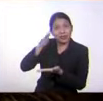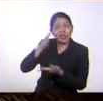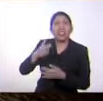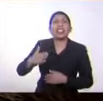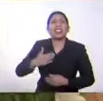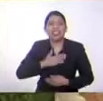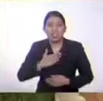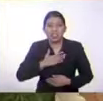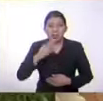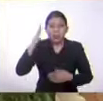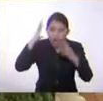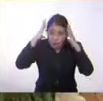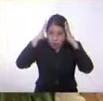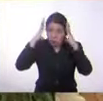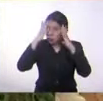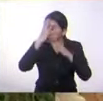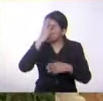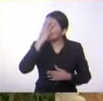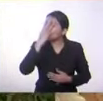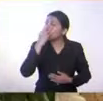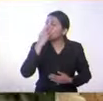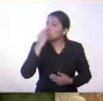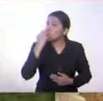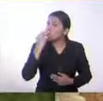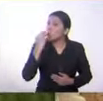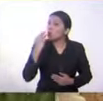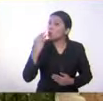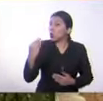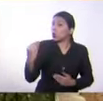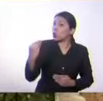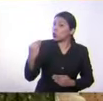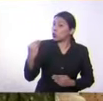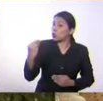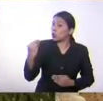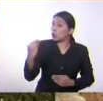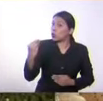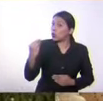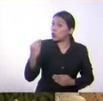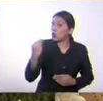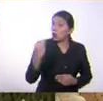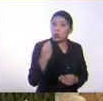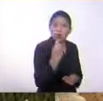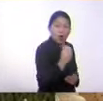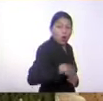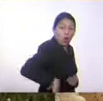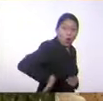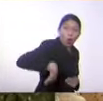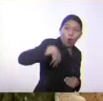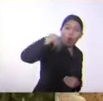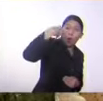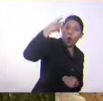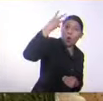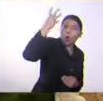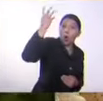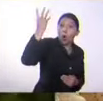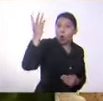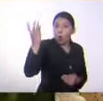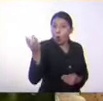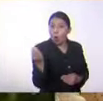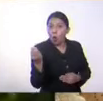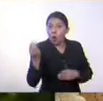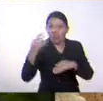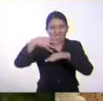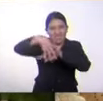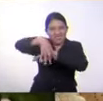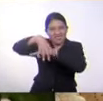cabeza angosta y alargada, un hocico puntiagudo. Su cola es peluda con anillos claros y es casi tan larga